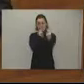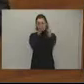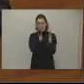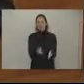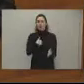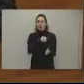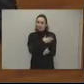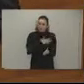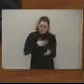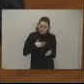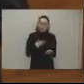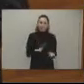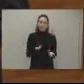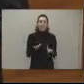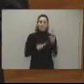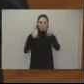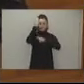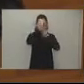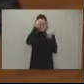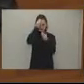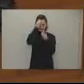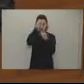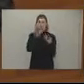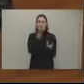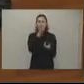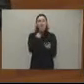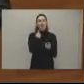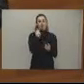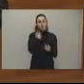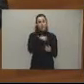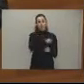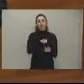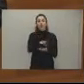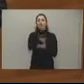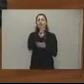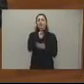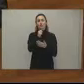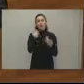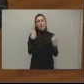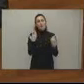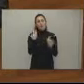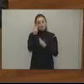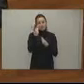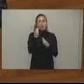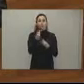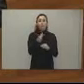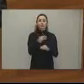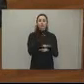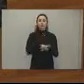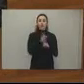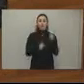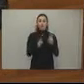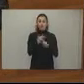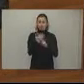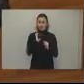hacer alguna reflexión porque, verá, yo entiendo que debe ser difícil gobernar en una situación